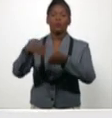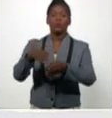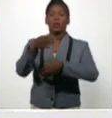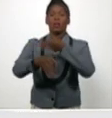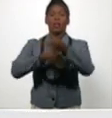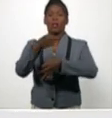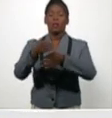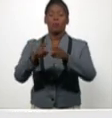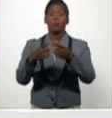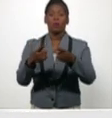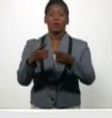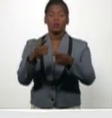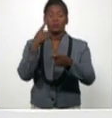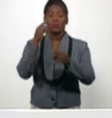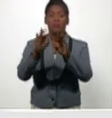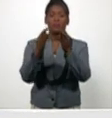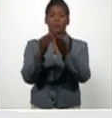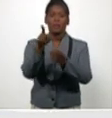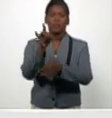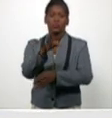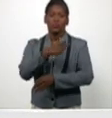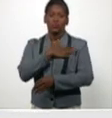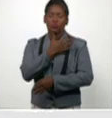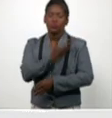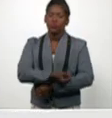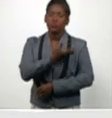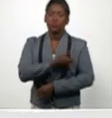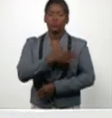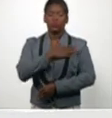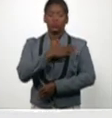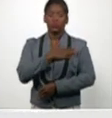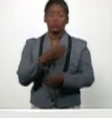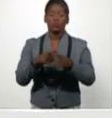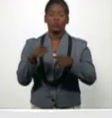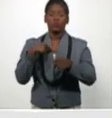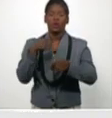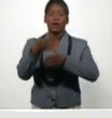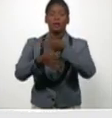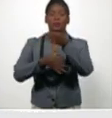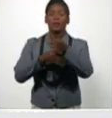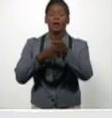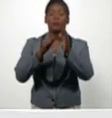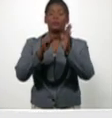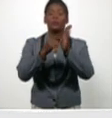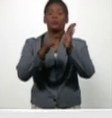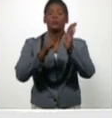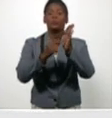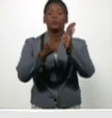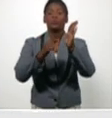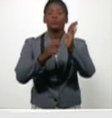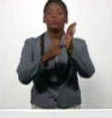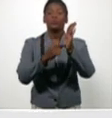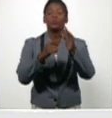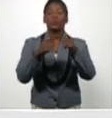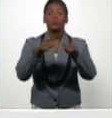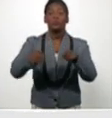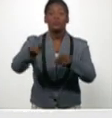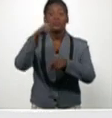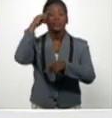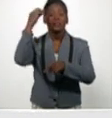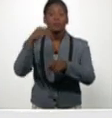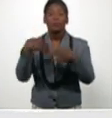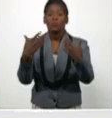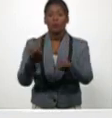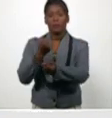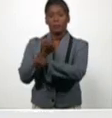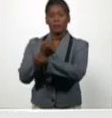escuchen. Sin embargo, damos algunos detalles para que la población sepa dónde está el riesgo mayor. Todos tenemos